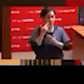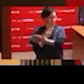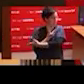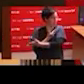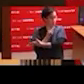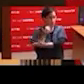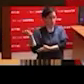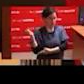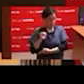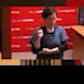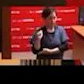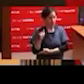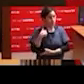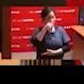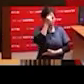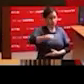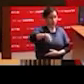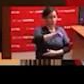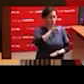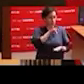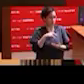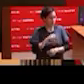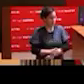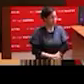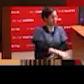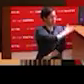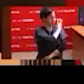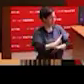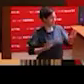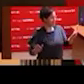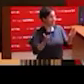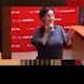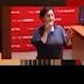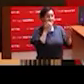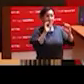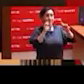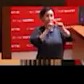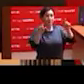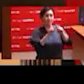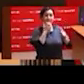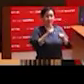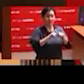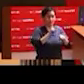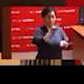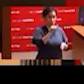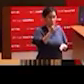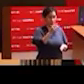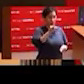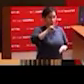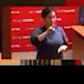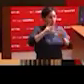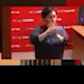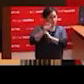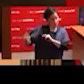Álvaro que yo creo que a todos nos ha llegado al corazón si no hubiera empresas como el grupo Badillo no existirían casos como el